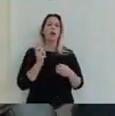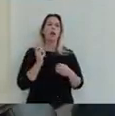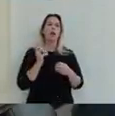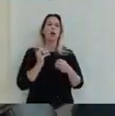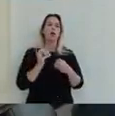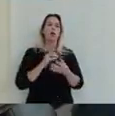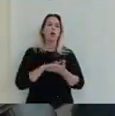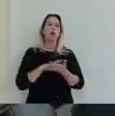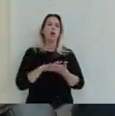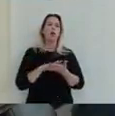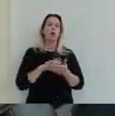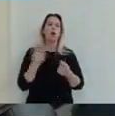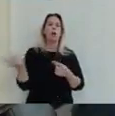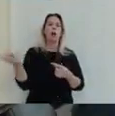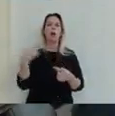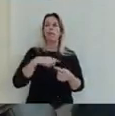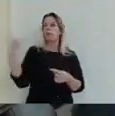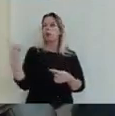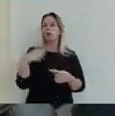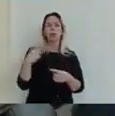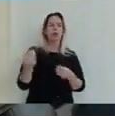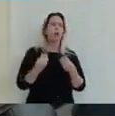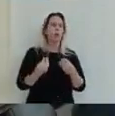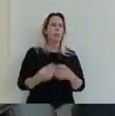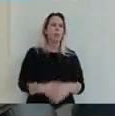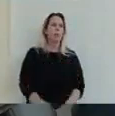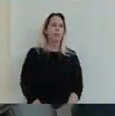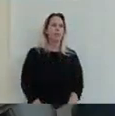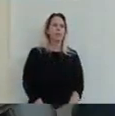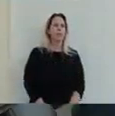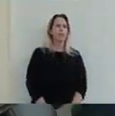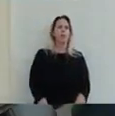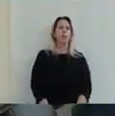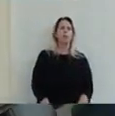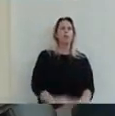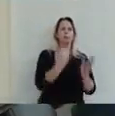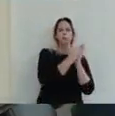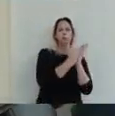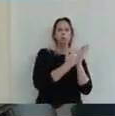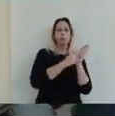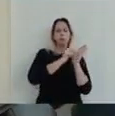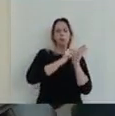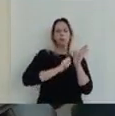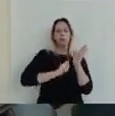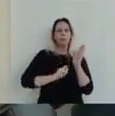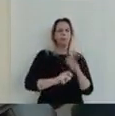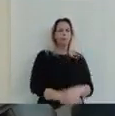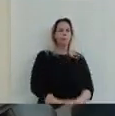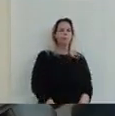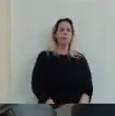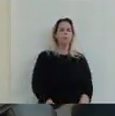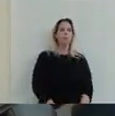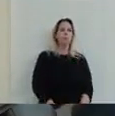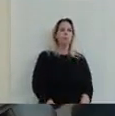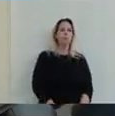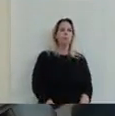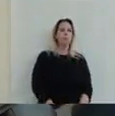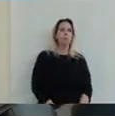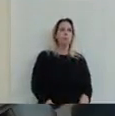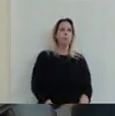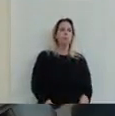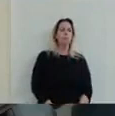problema que se suscitó ese día fue que estaban llenando las planillas y antes de terminar el ingreso a la